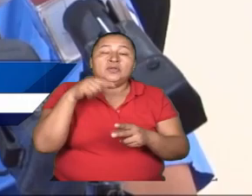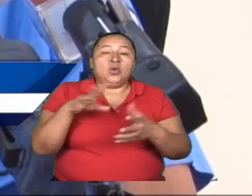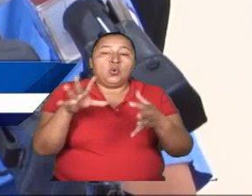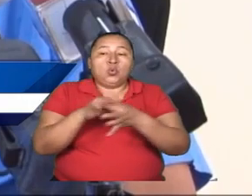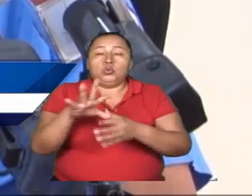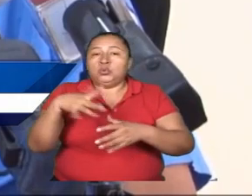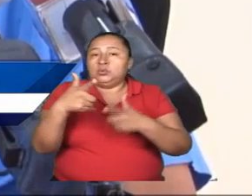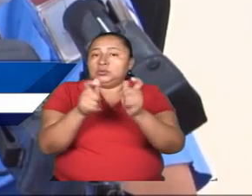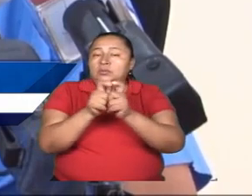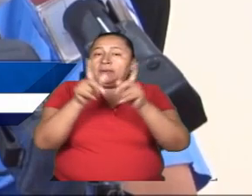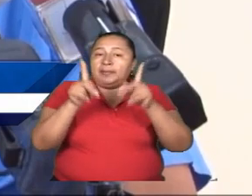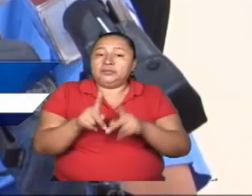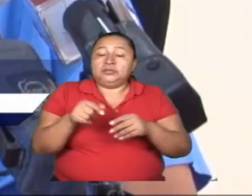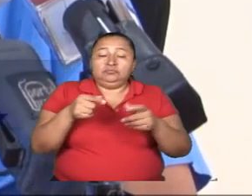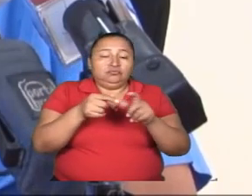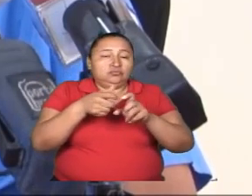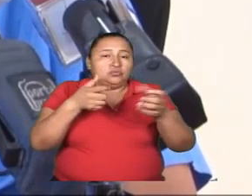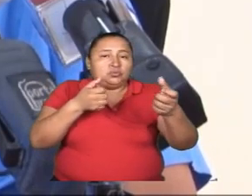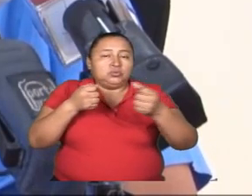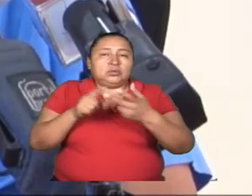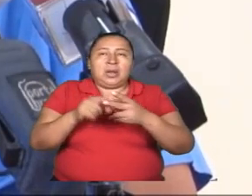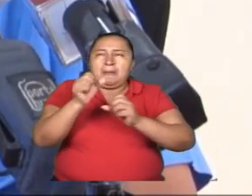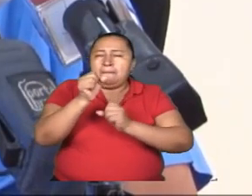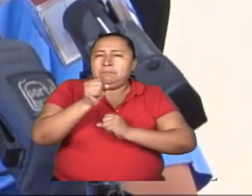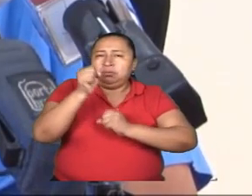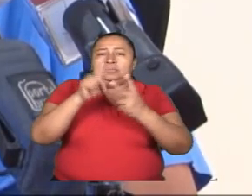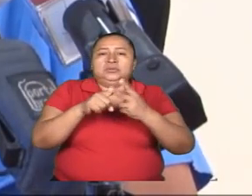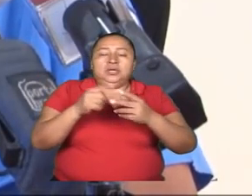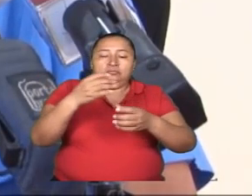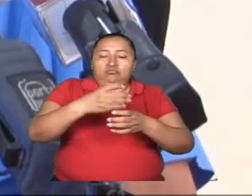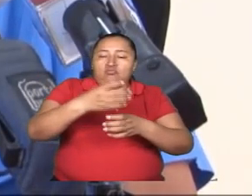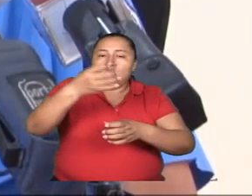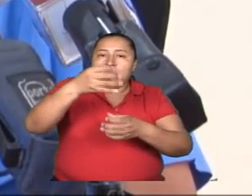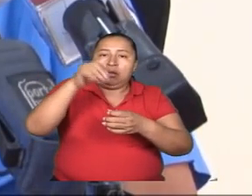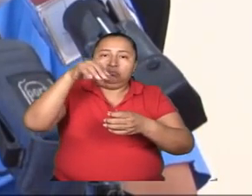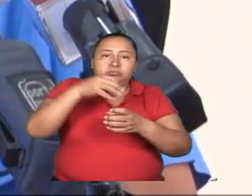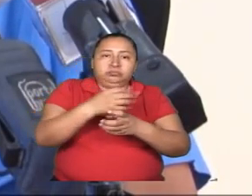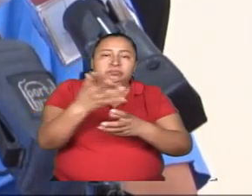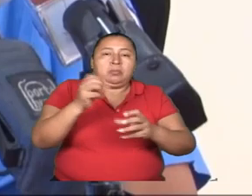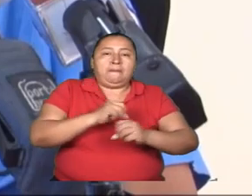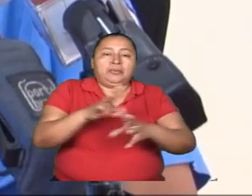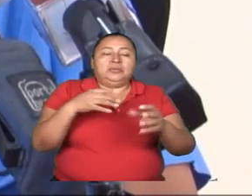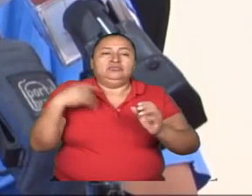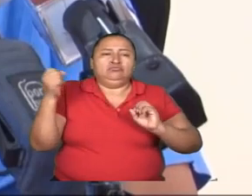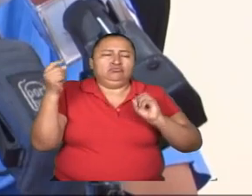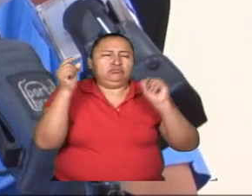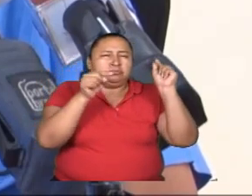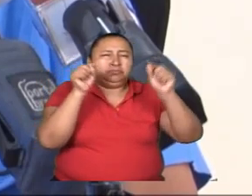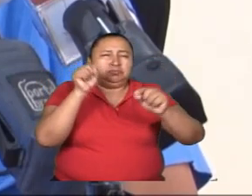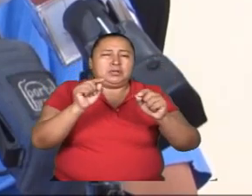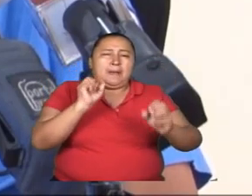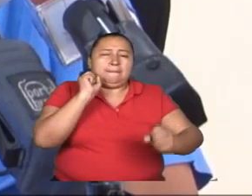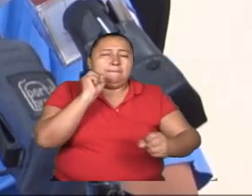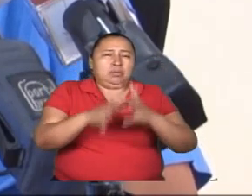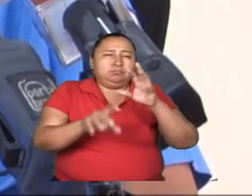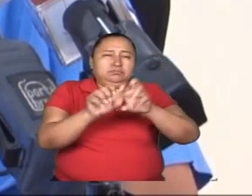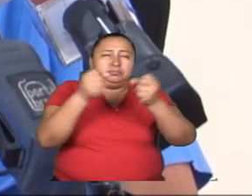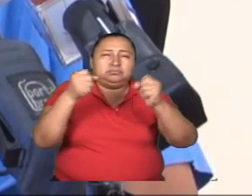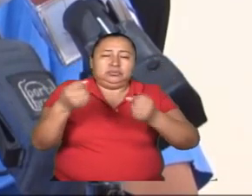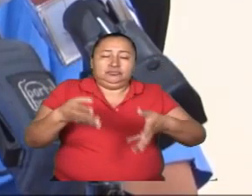golpistas con armas de fuego, mortero y bombas molotov, atacaron y causaron cuantiosos daños